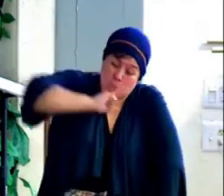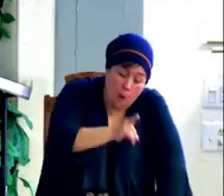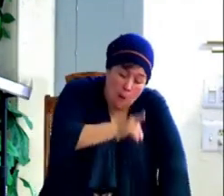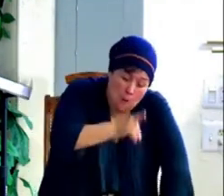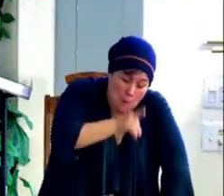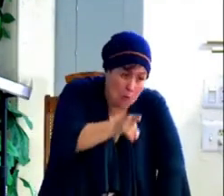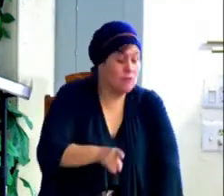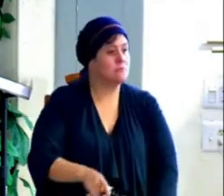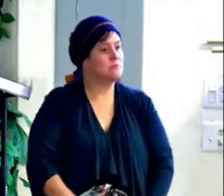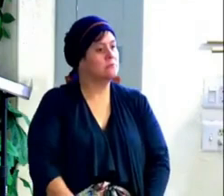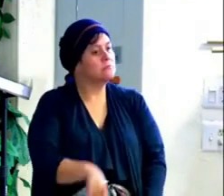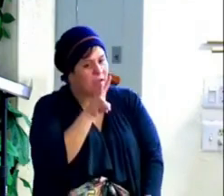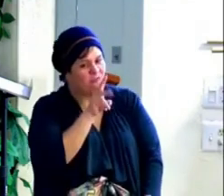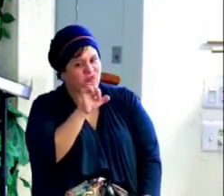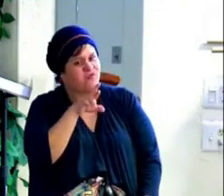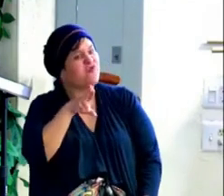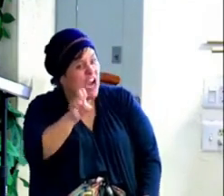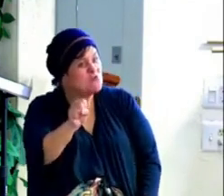es real